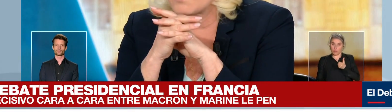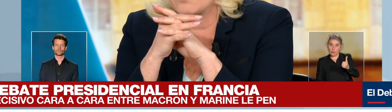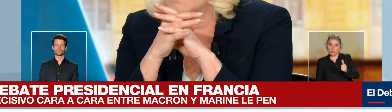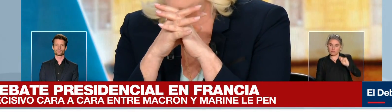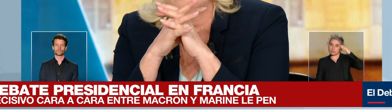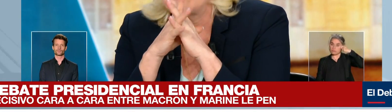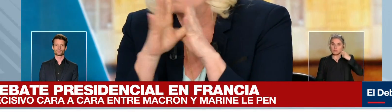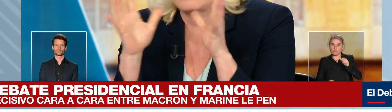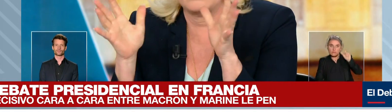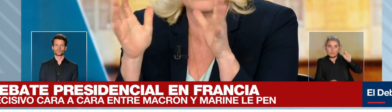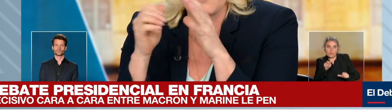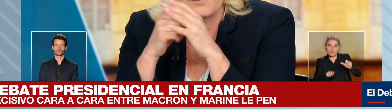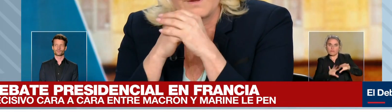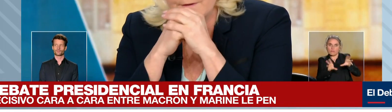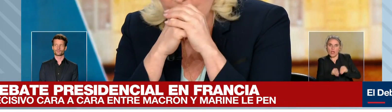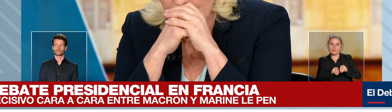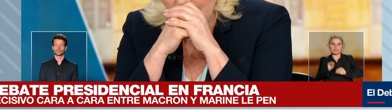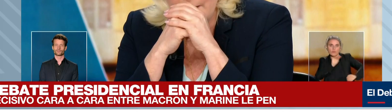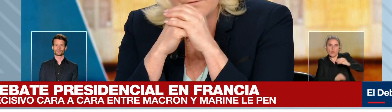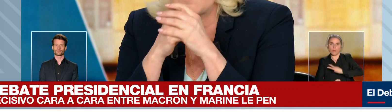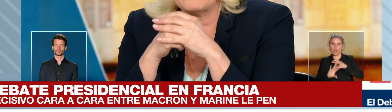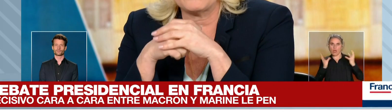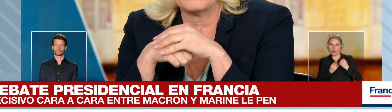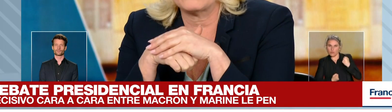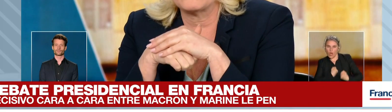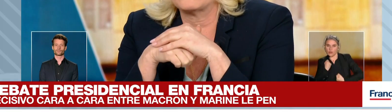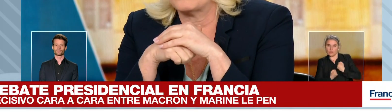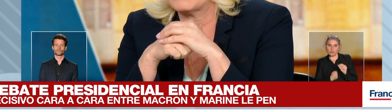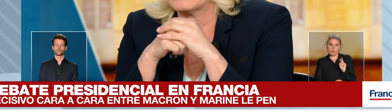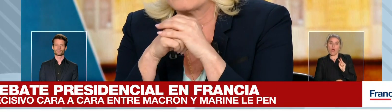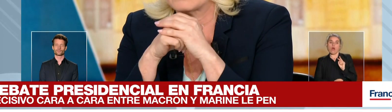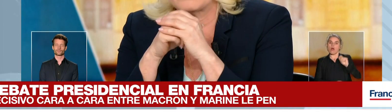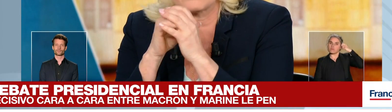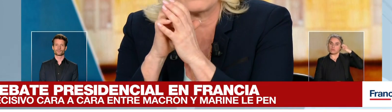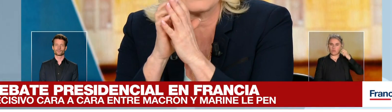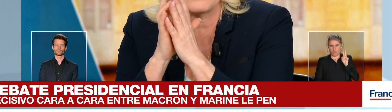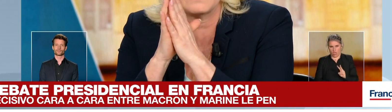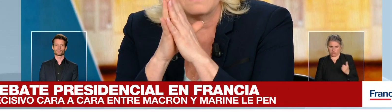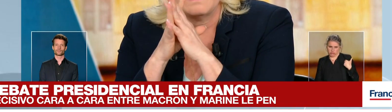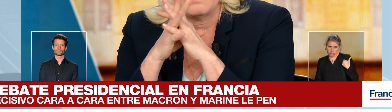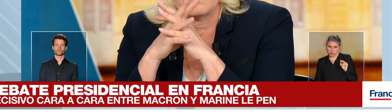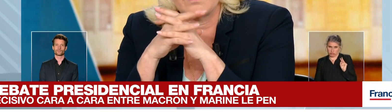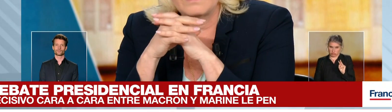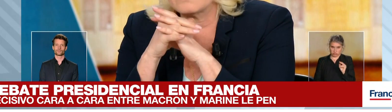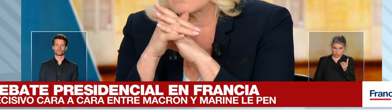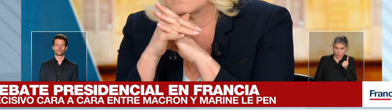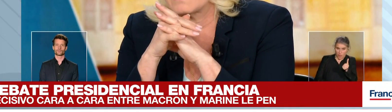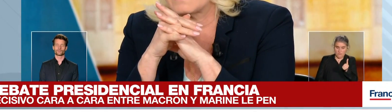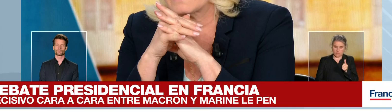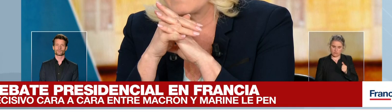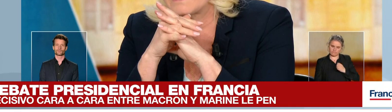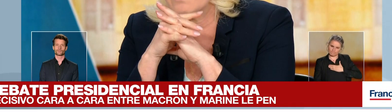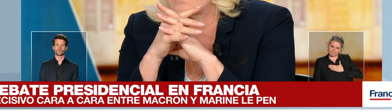el personal de salud estaba en unas condiciones inauditas desde hacía varios años. De hecho, no mostró usted mucha empatía con